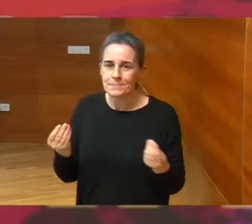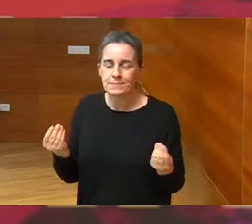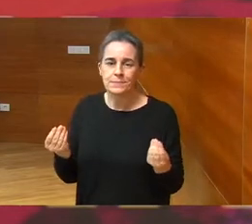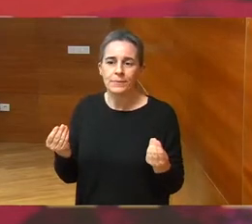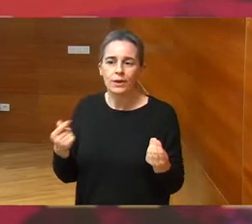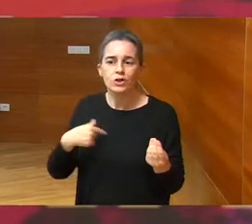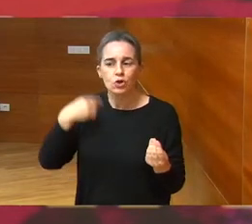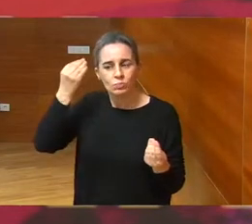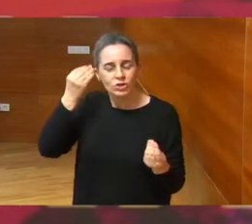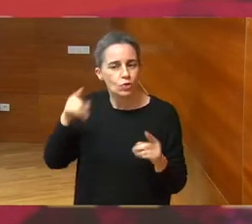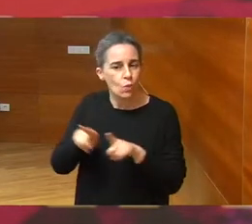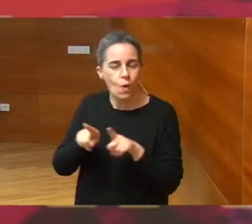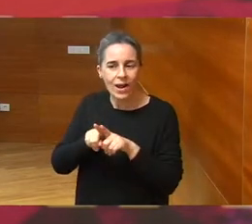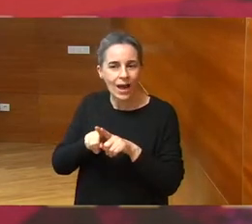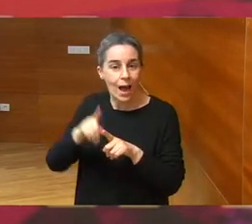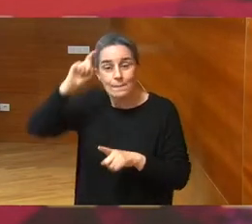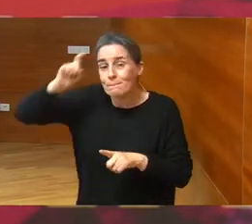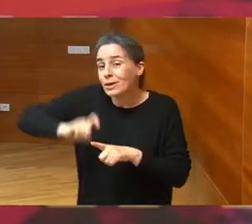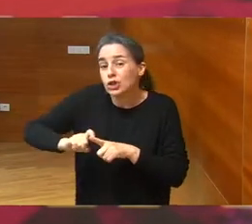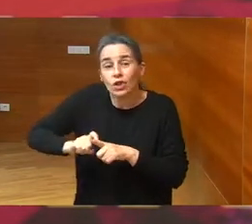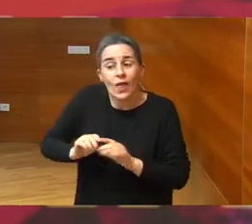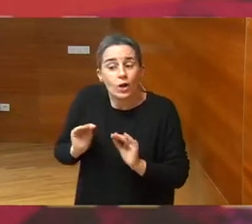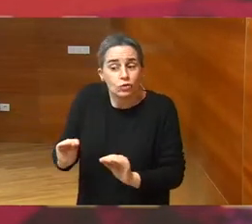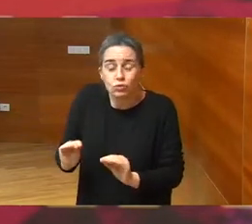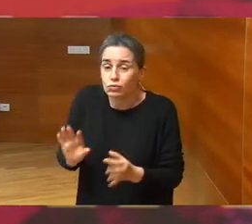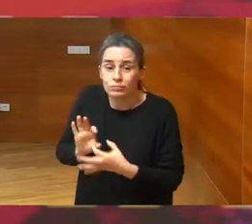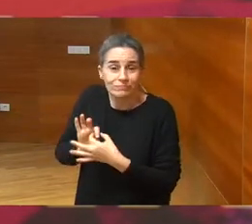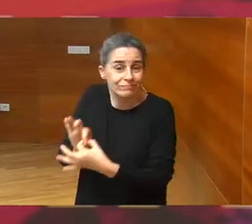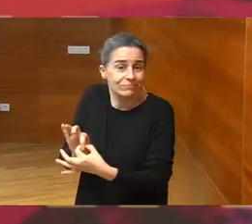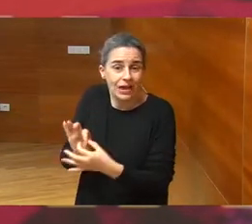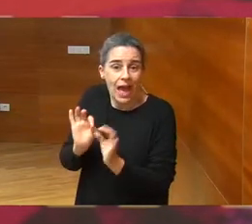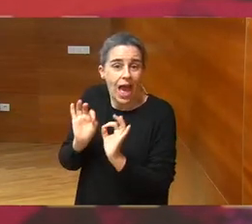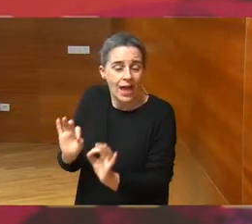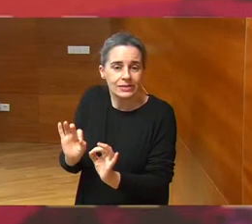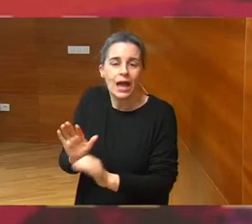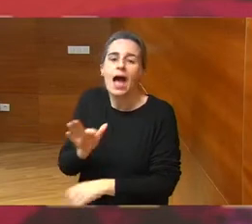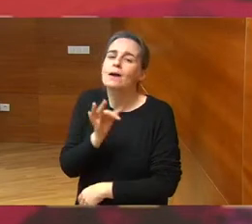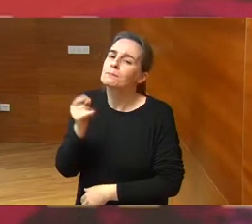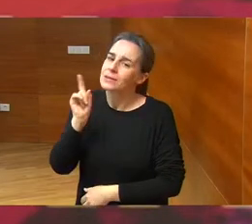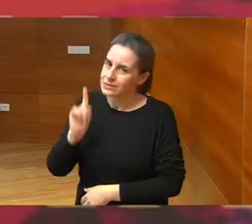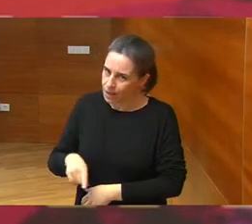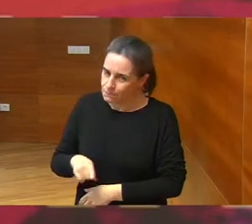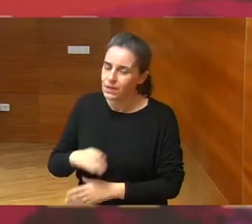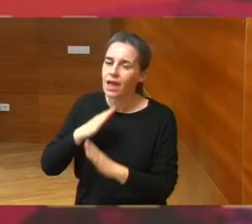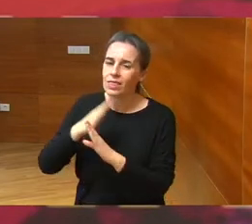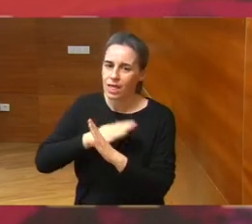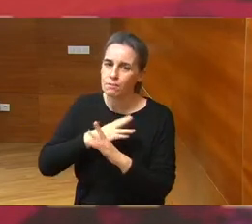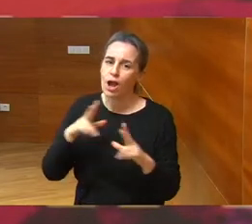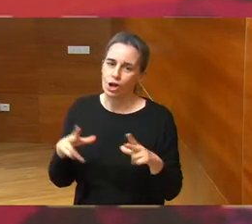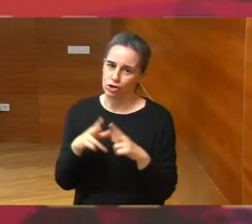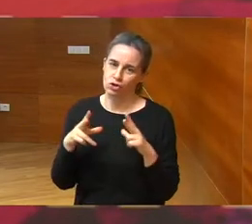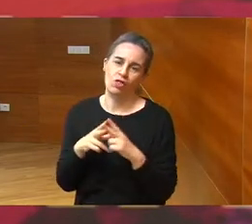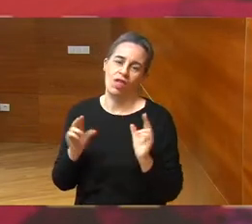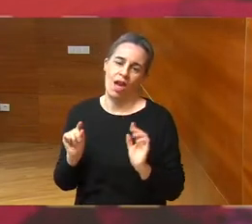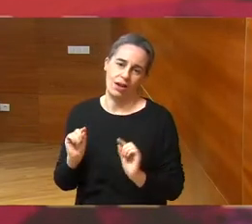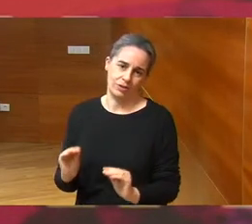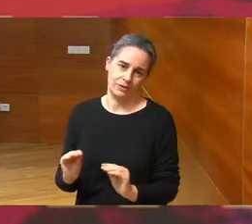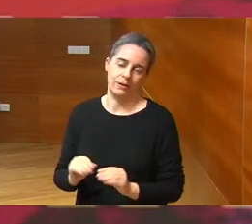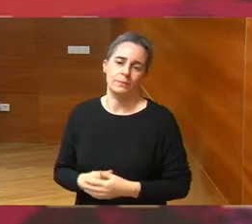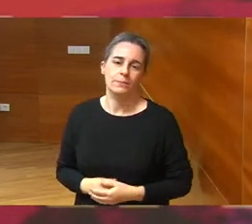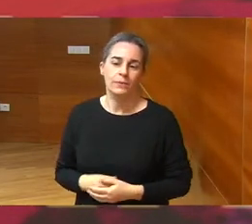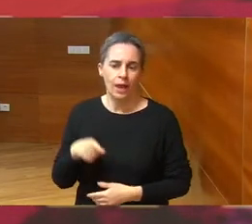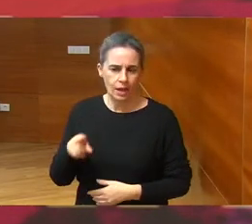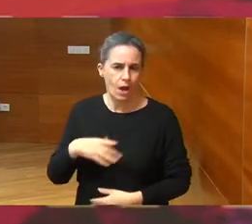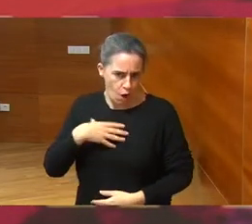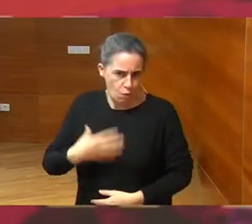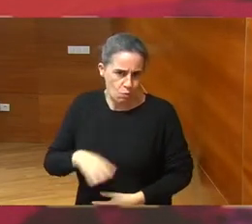pensó que baiko a personalidades también con la posición Social La podía él